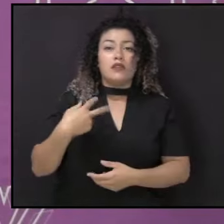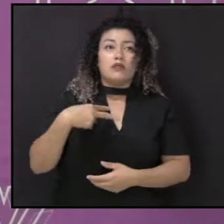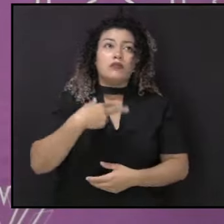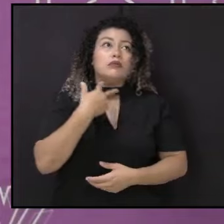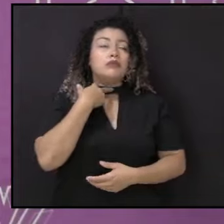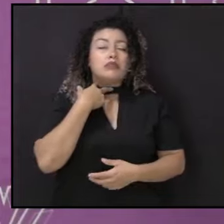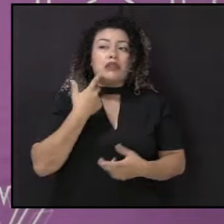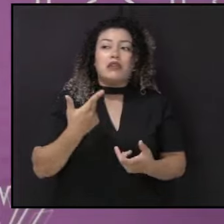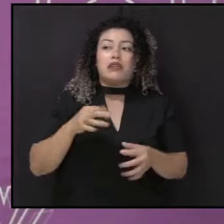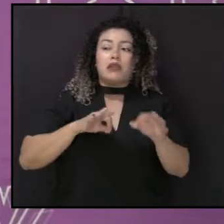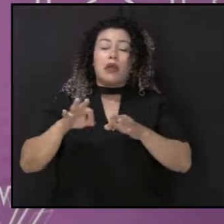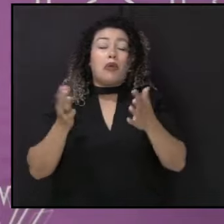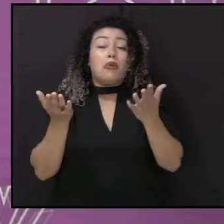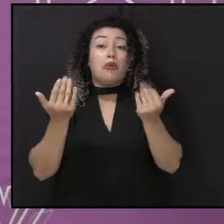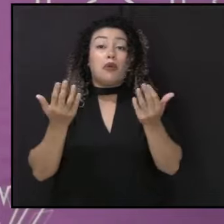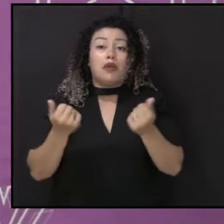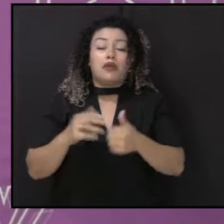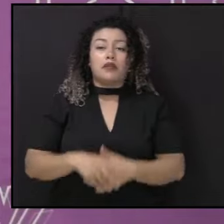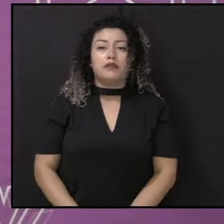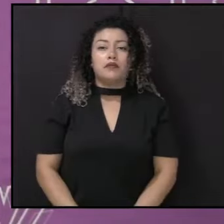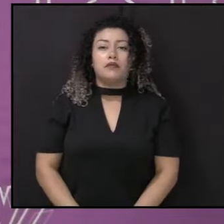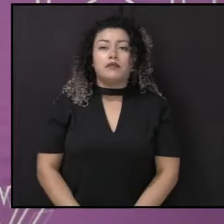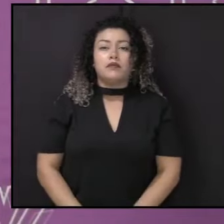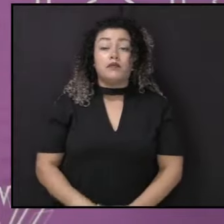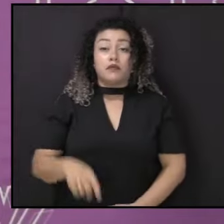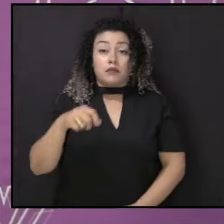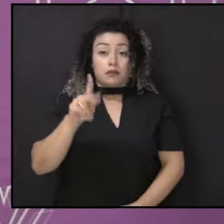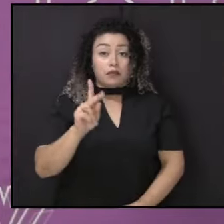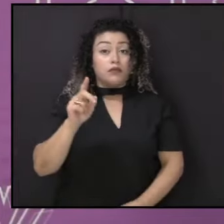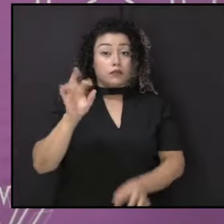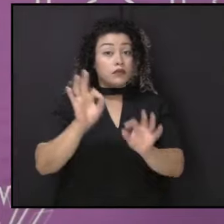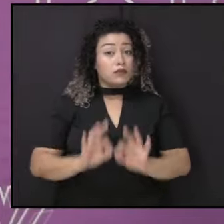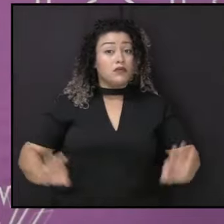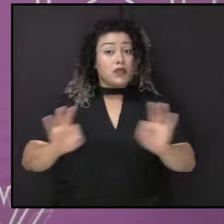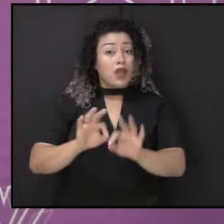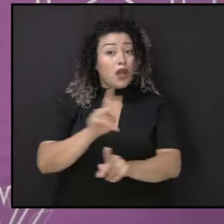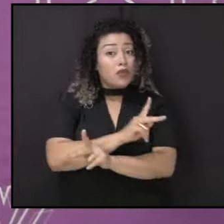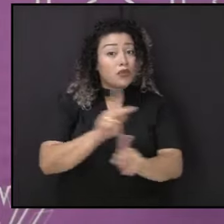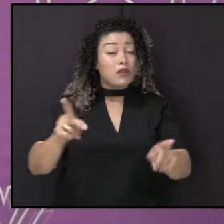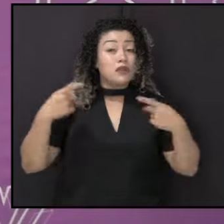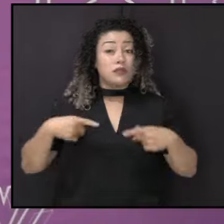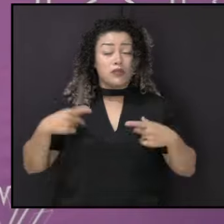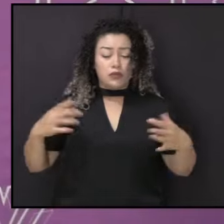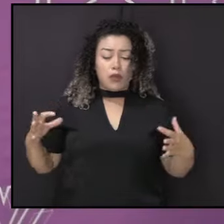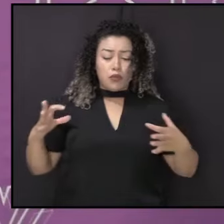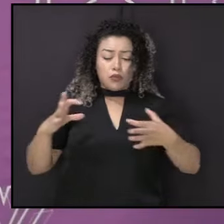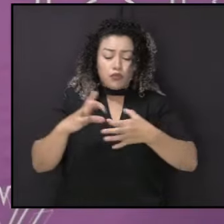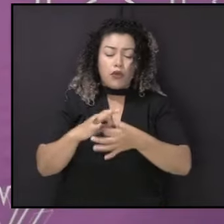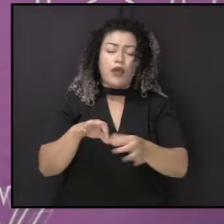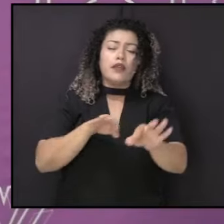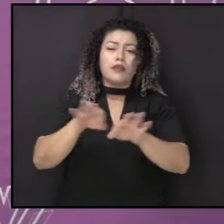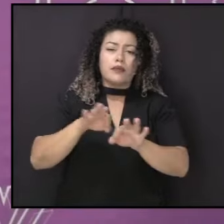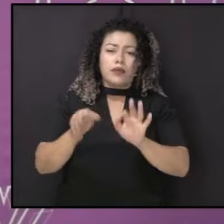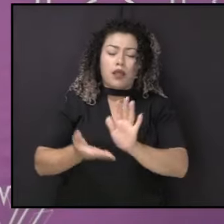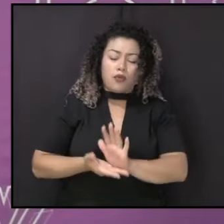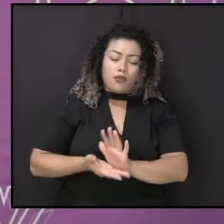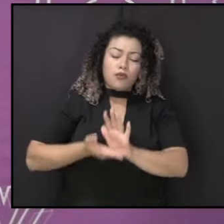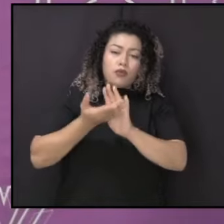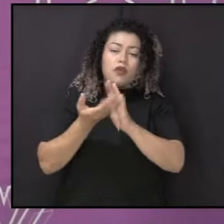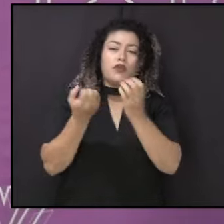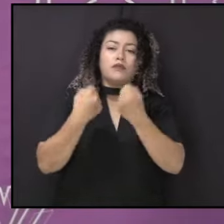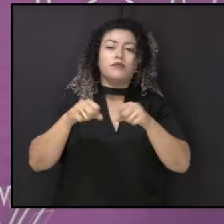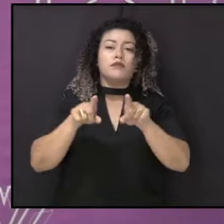y empleo, sobre el tema de los emprendedores, pero sí necesitamos que todos nos unamos para poder trabajar por el desarrollo social y sustentable de